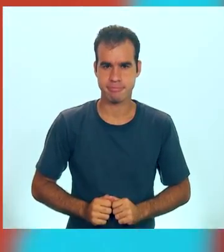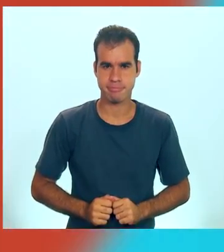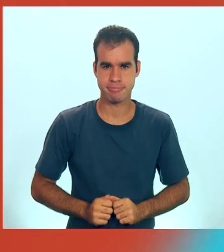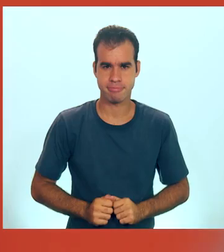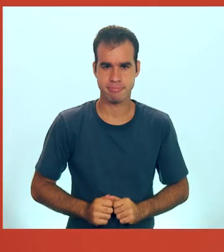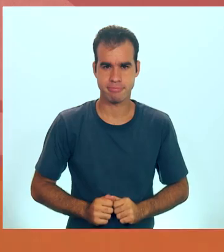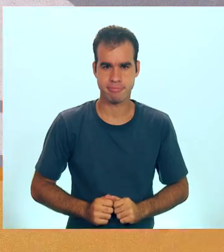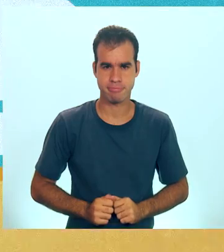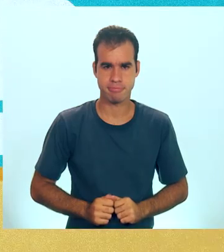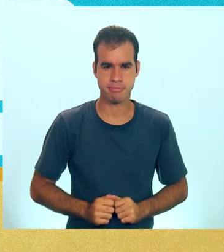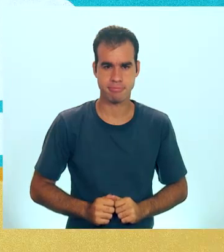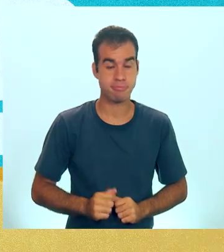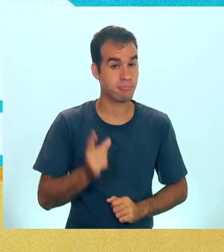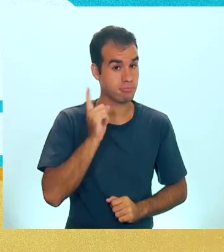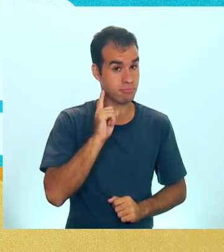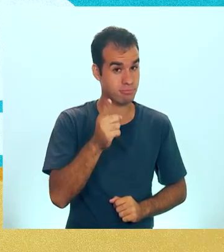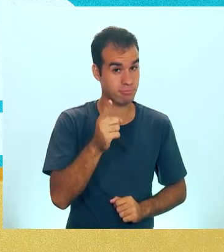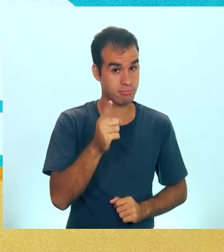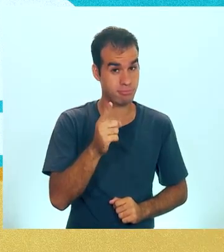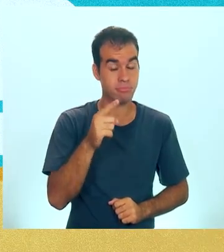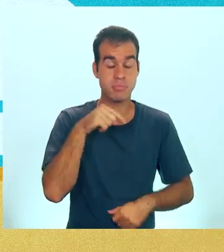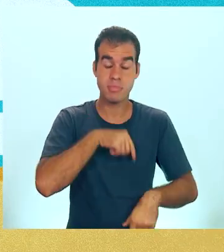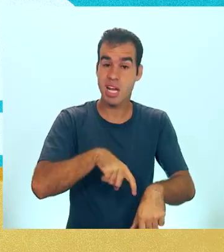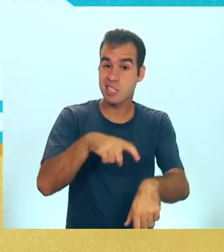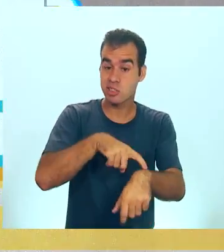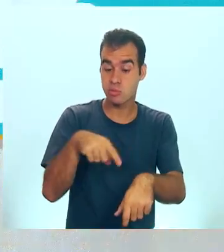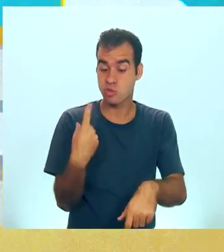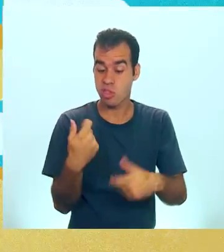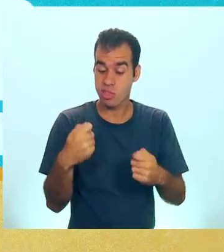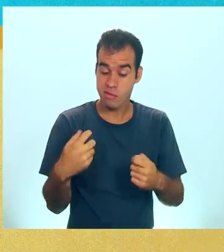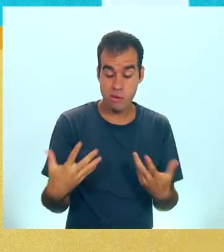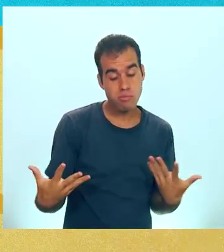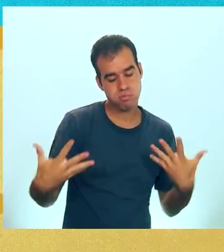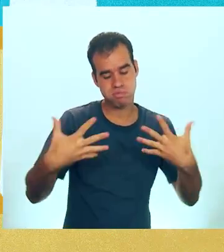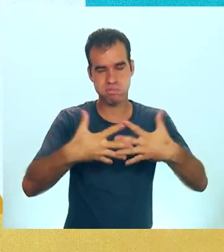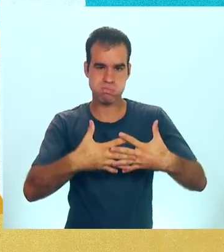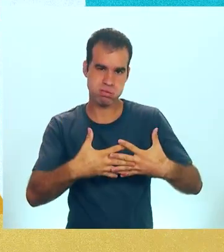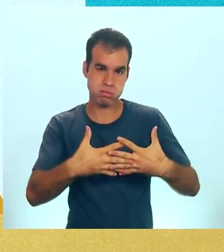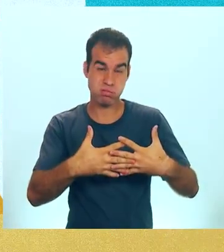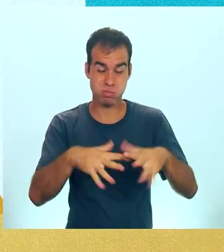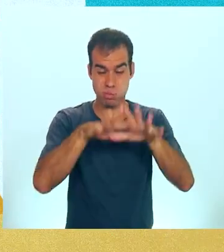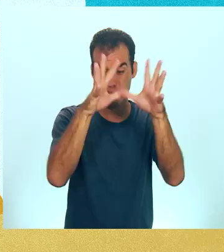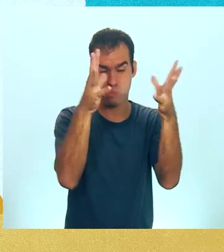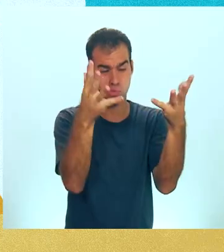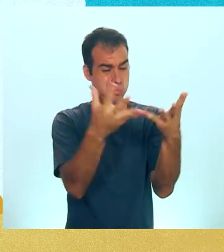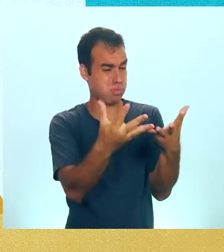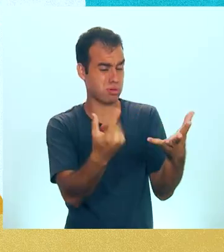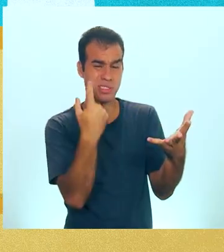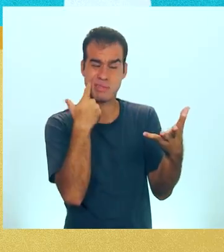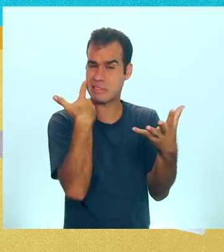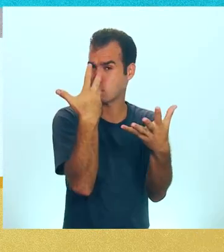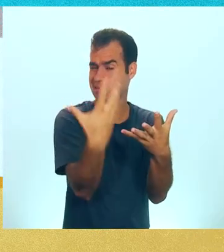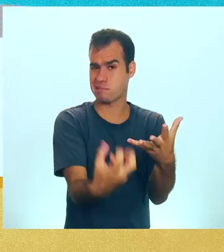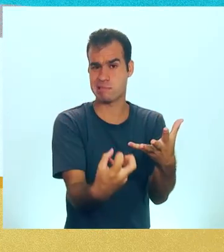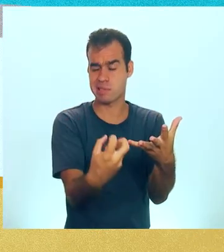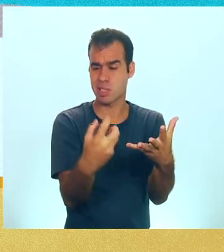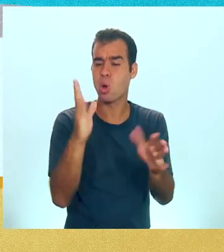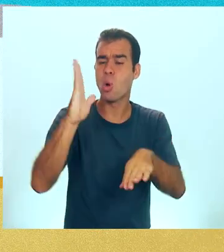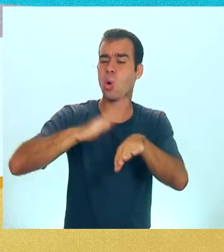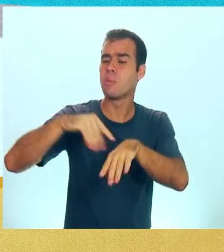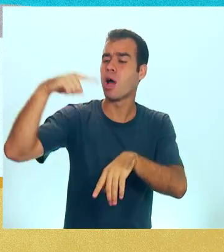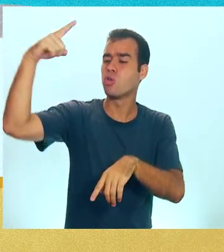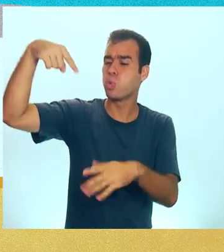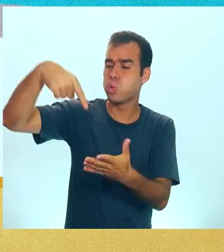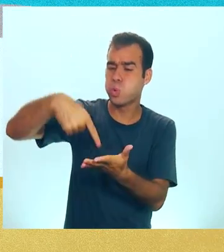Escúchame. Estos son tiempos de unirnos, que el mundo está temblando y no son bombas, tornados ni sismos. Muchas cosas